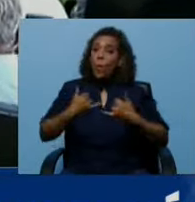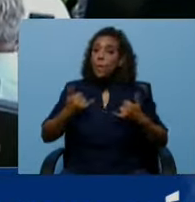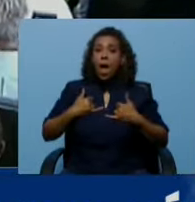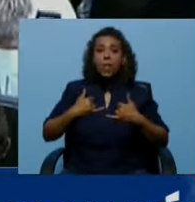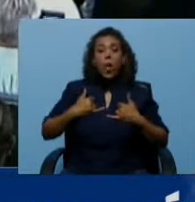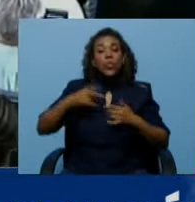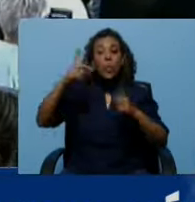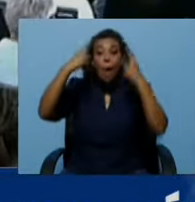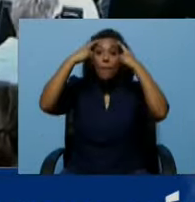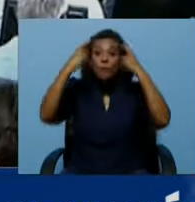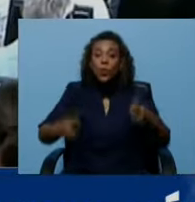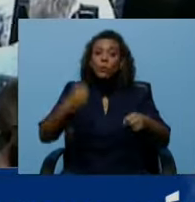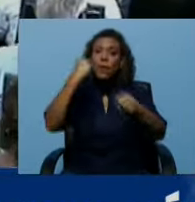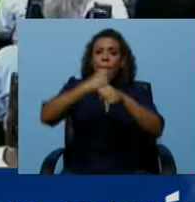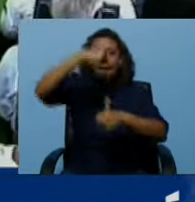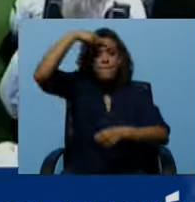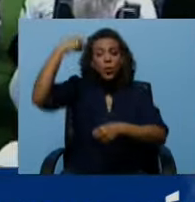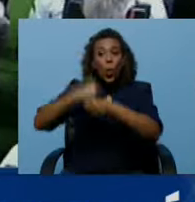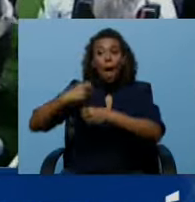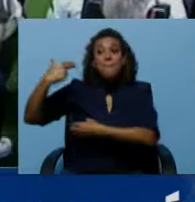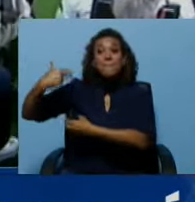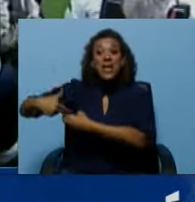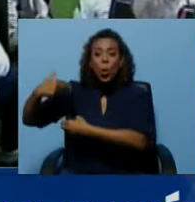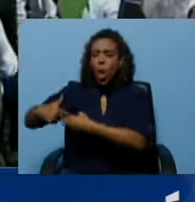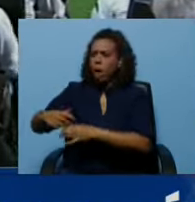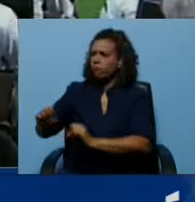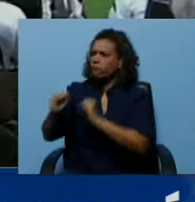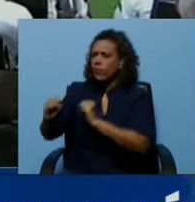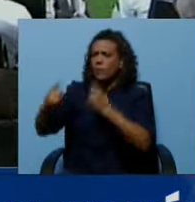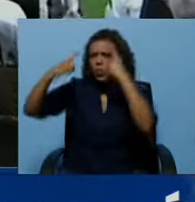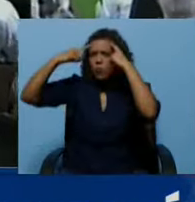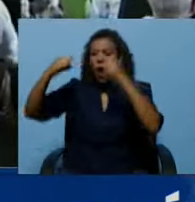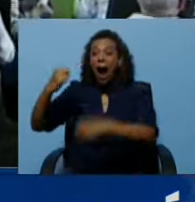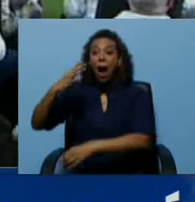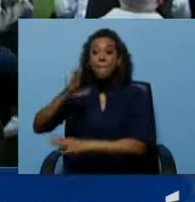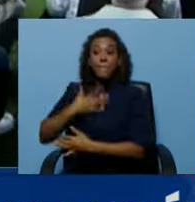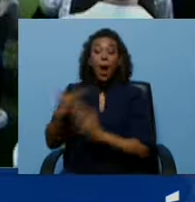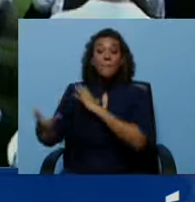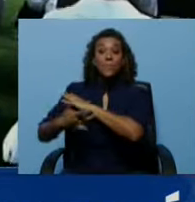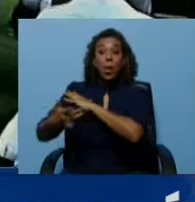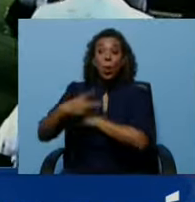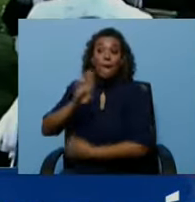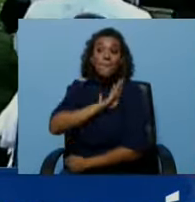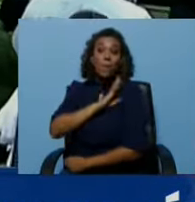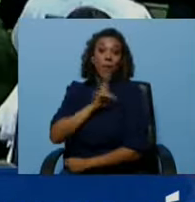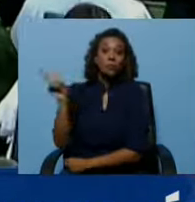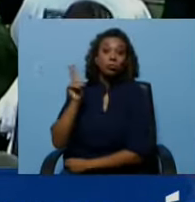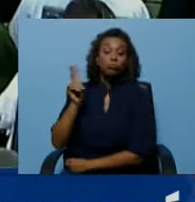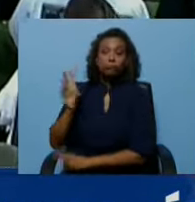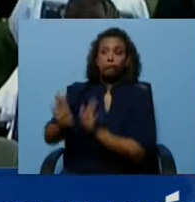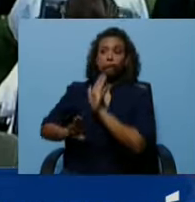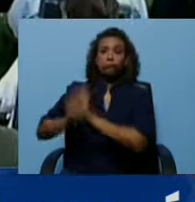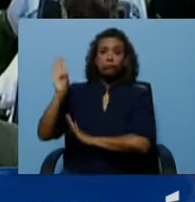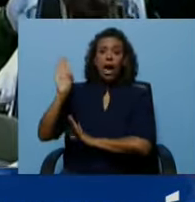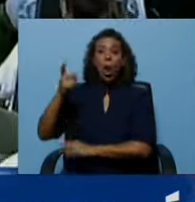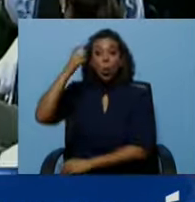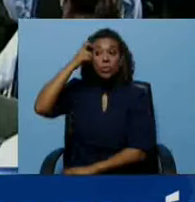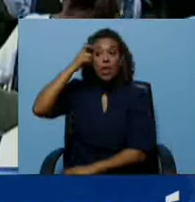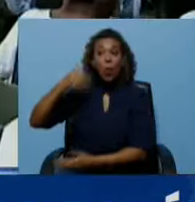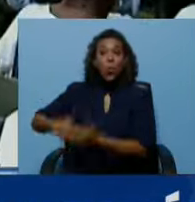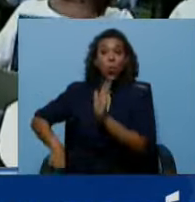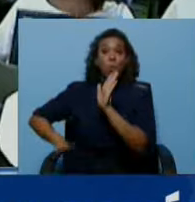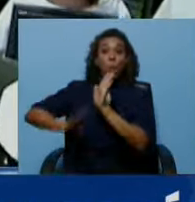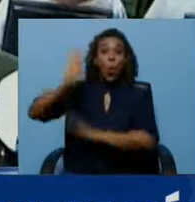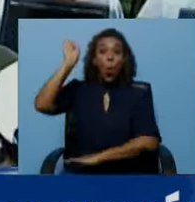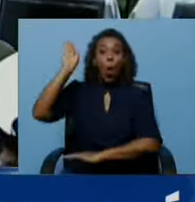nuestros profesionales y trabajadores petroleros, capital propio, tecnología propia, estamos en los días de